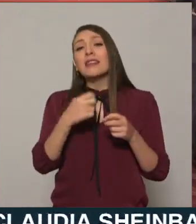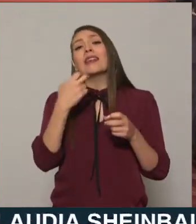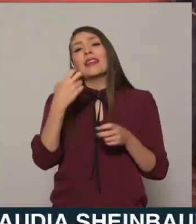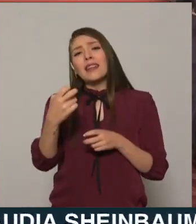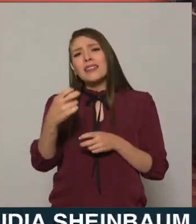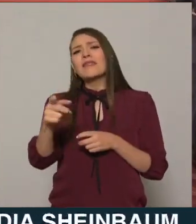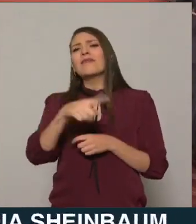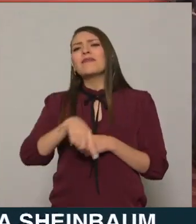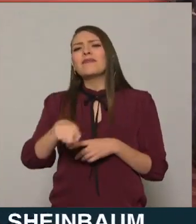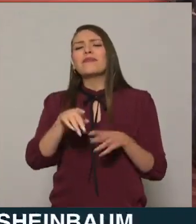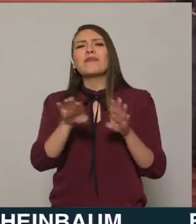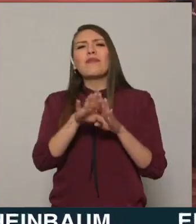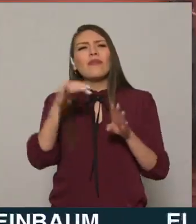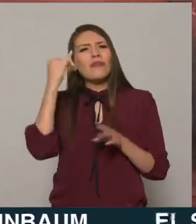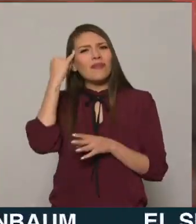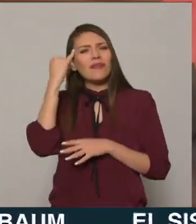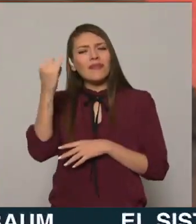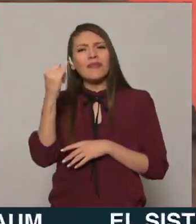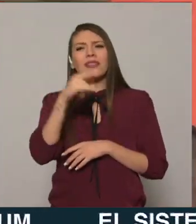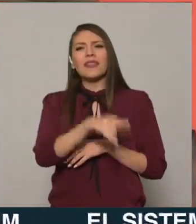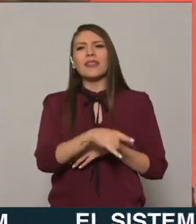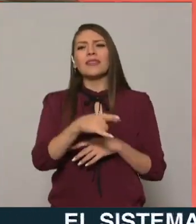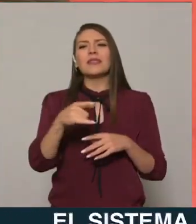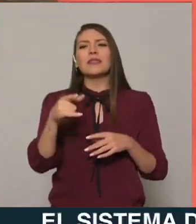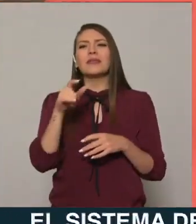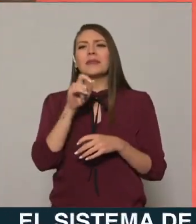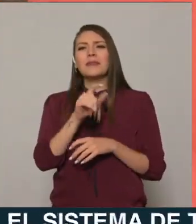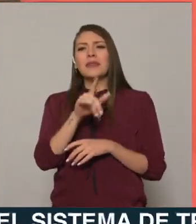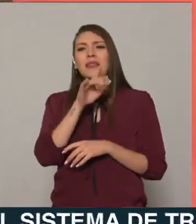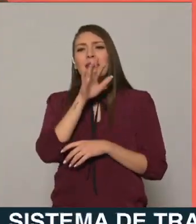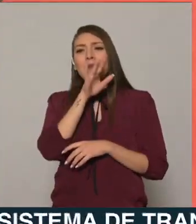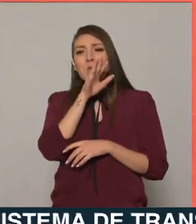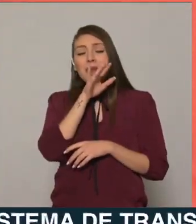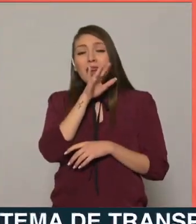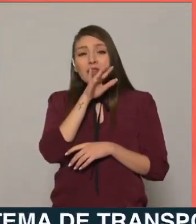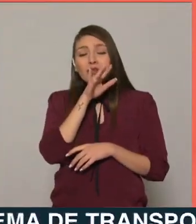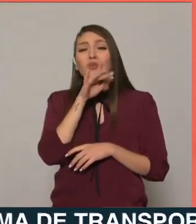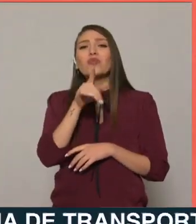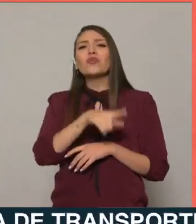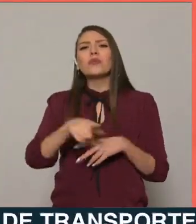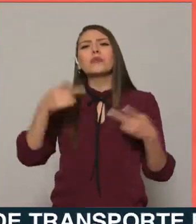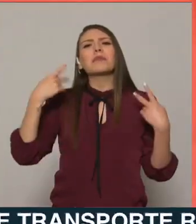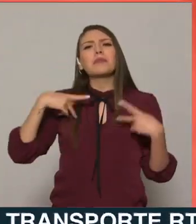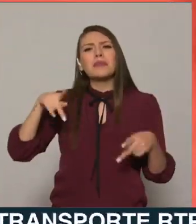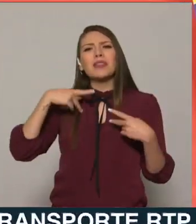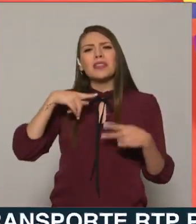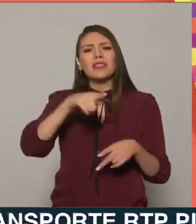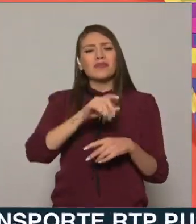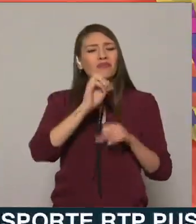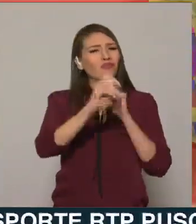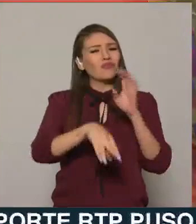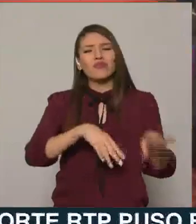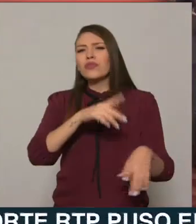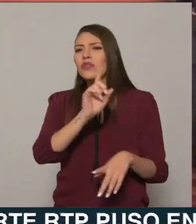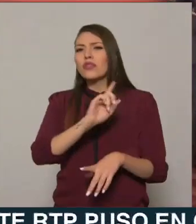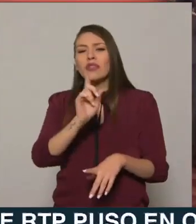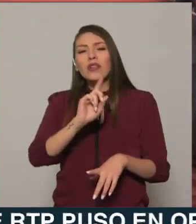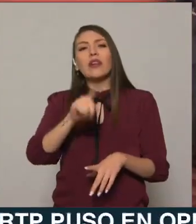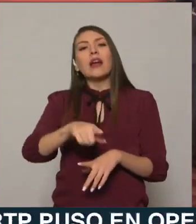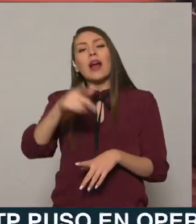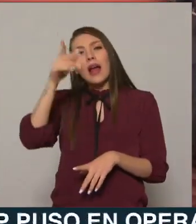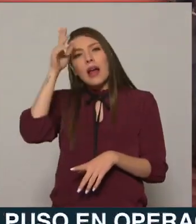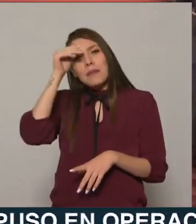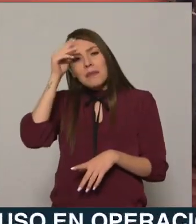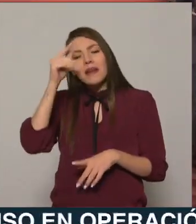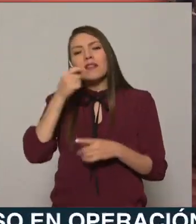es que la basura, que la gente aprenda a reciclar, es para adolescentes, para niños, es un proyecto